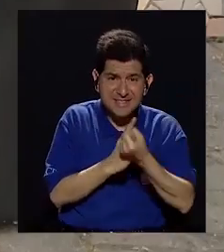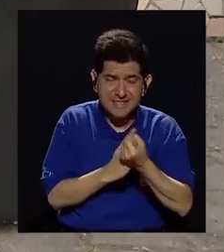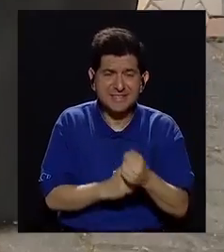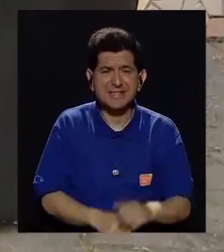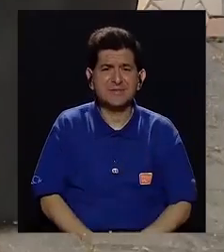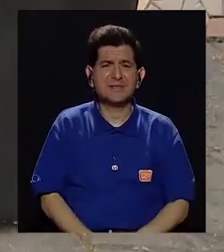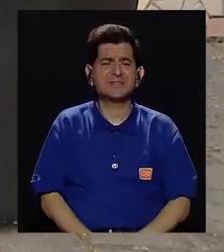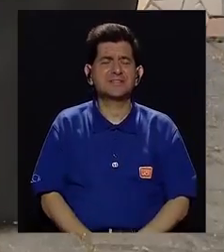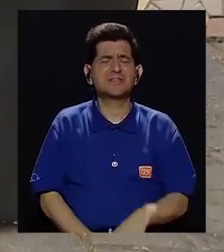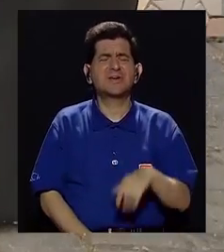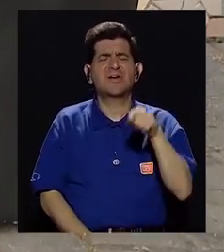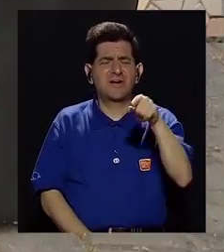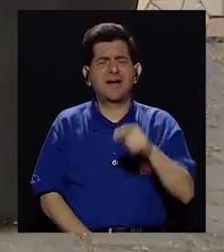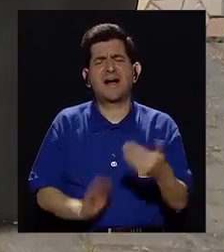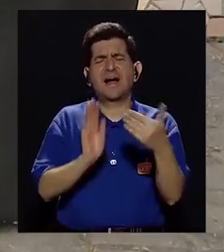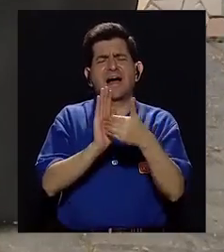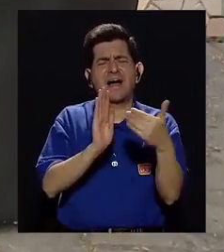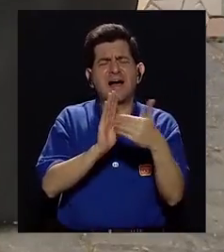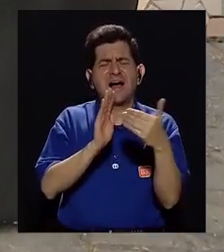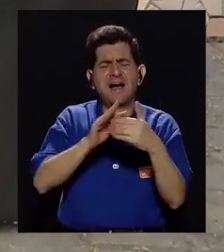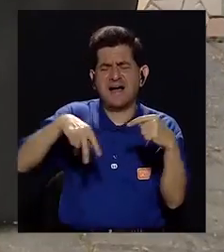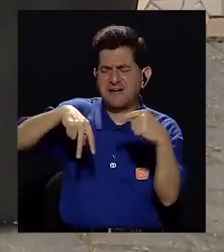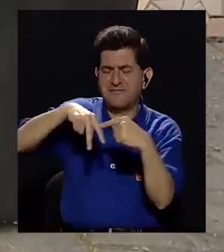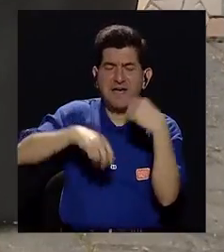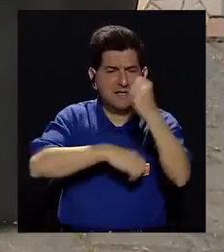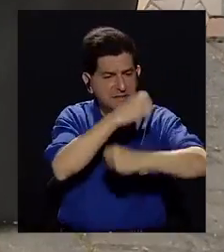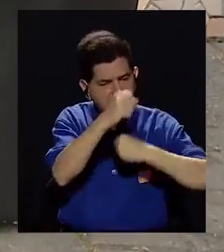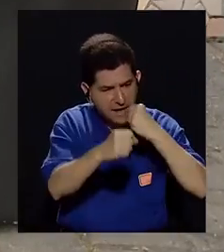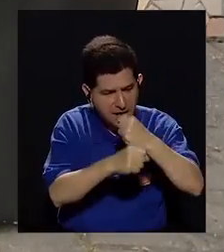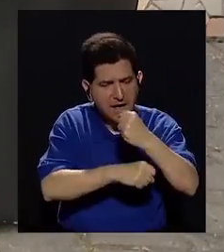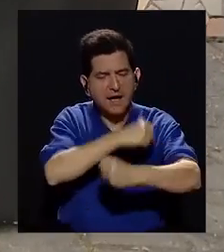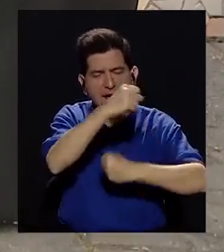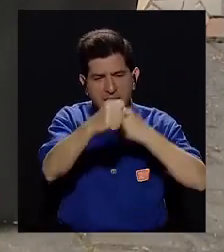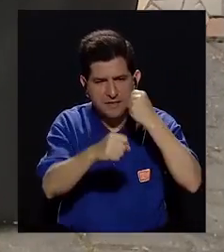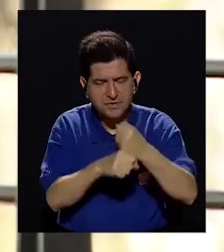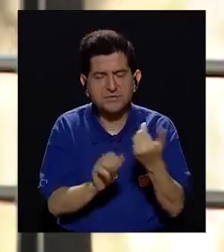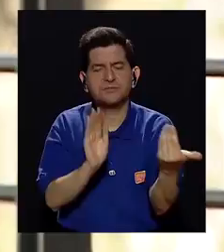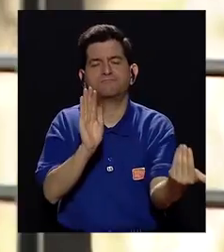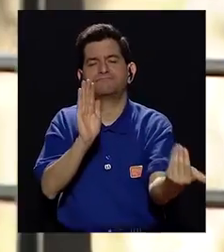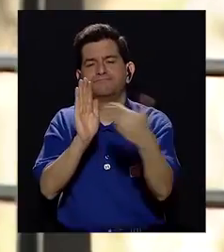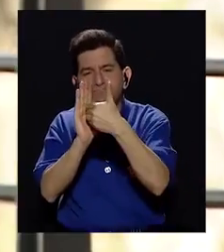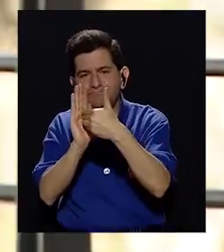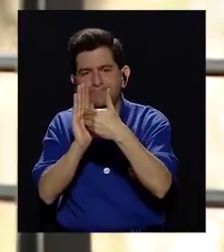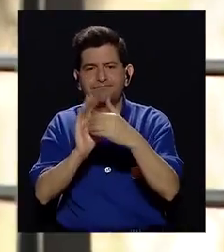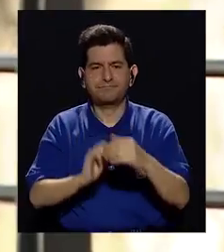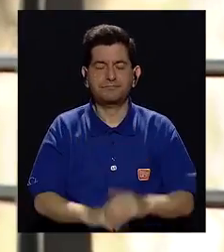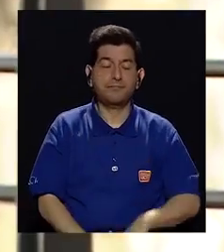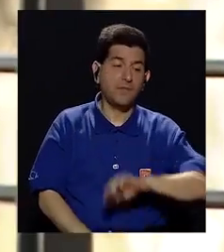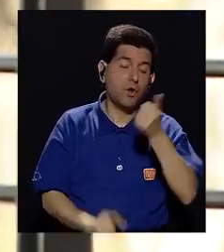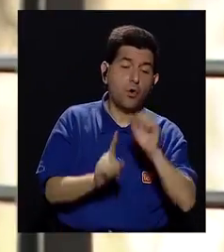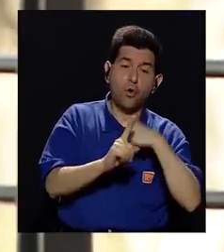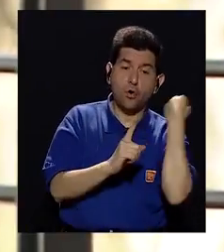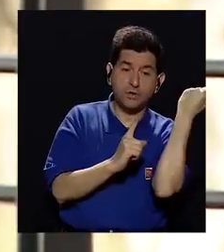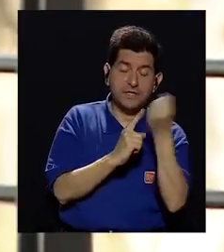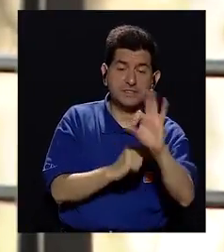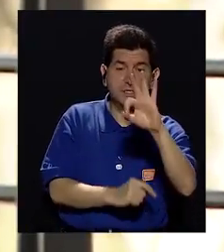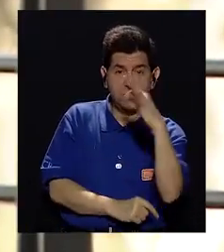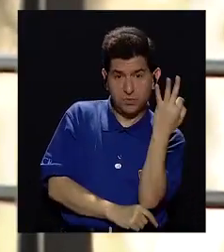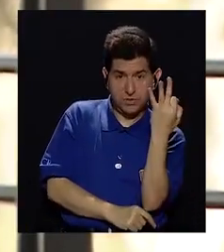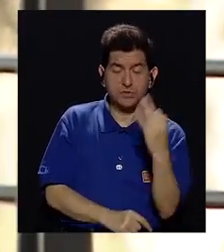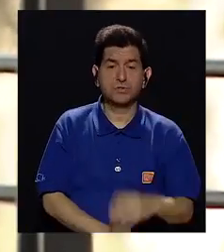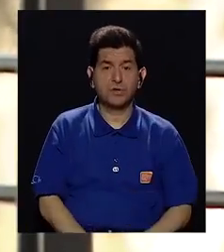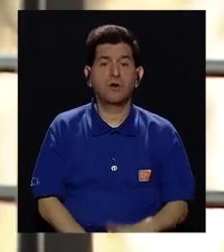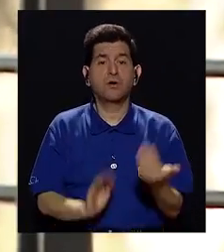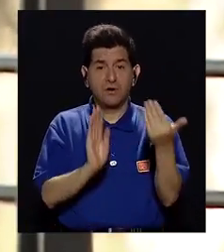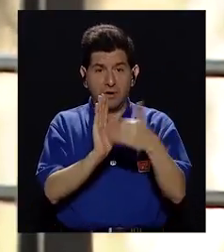va haciendo una pequeña recarga en la rodilla que a través de los años le pasa la factura. Tenemos otro factor de postura que